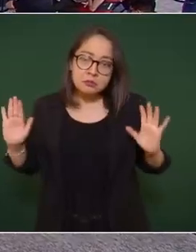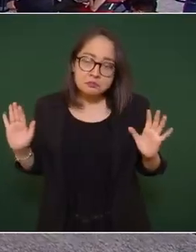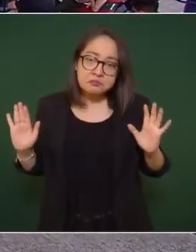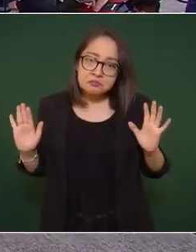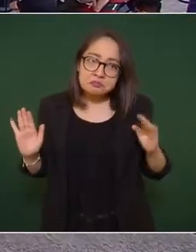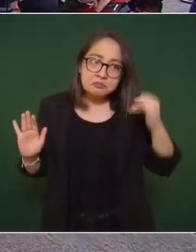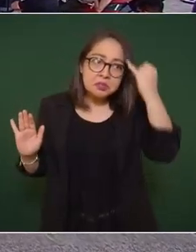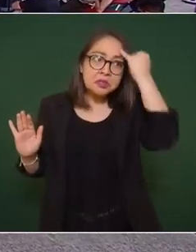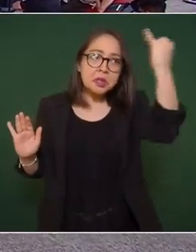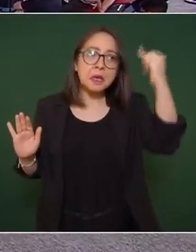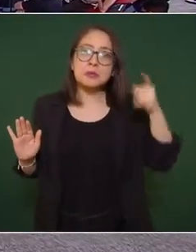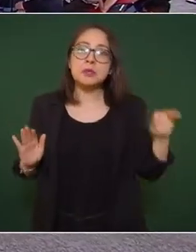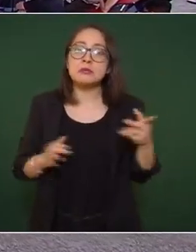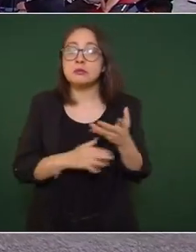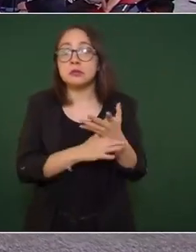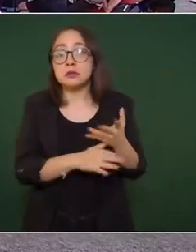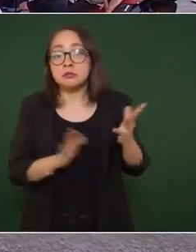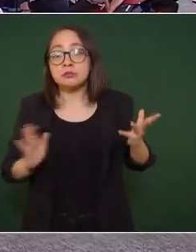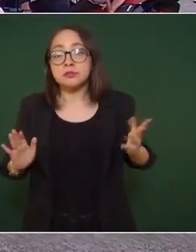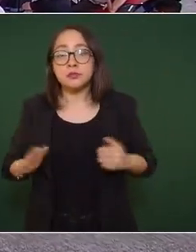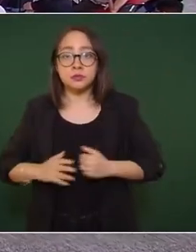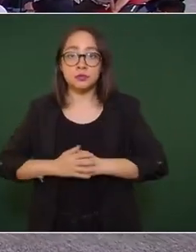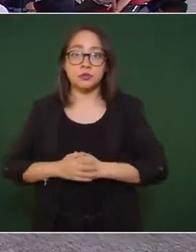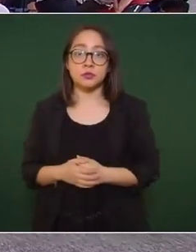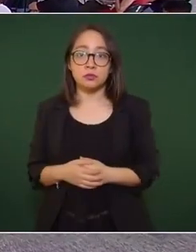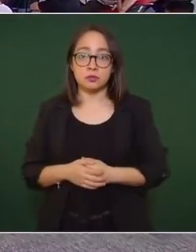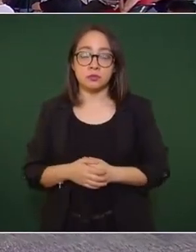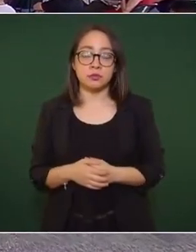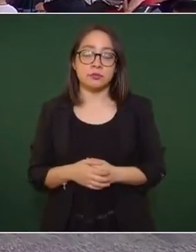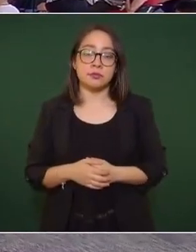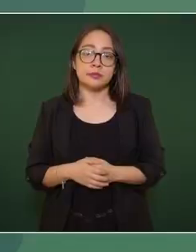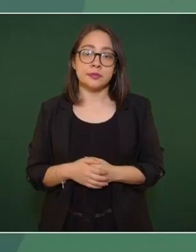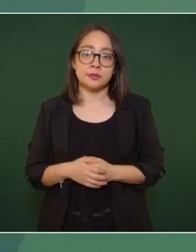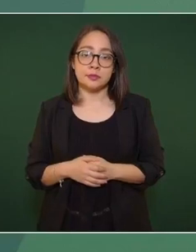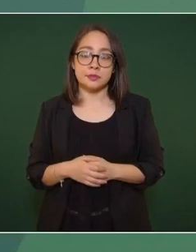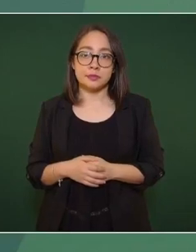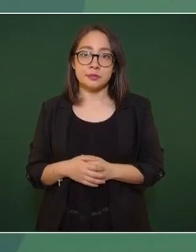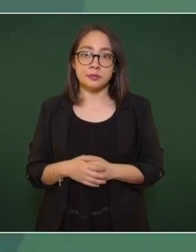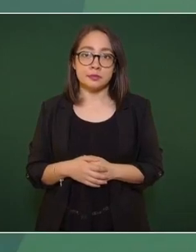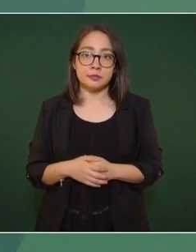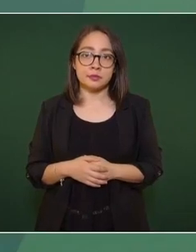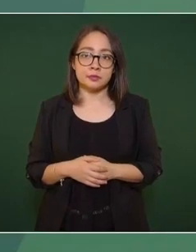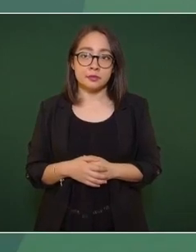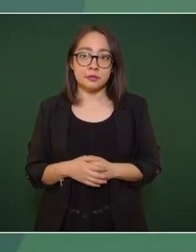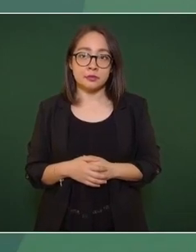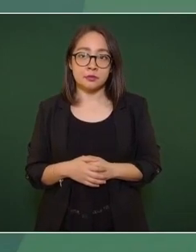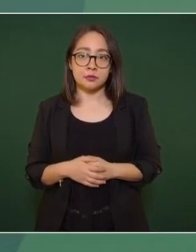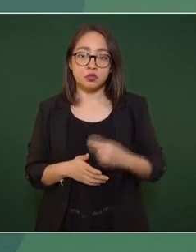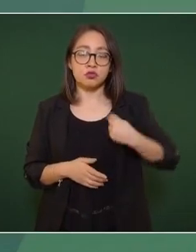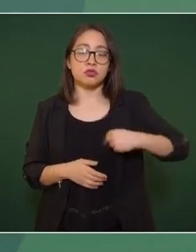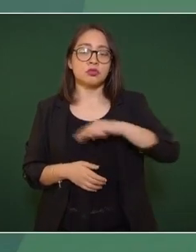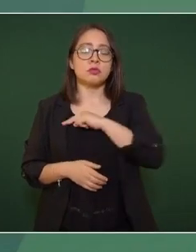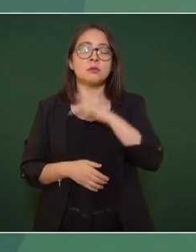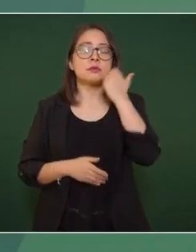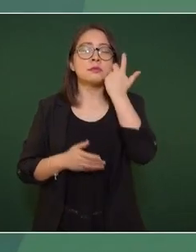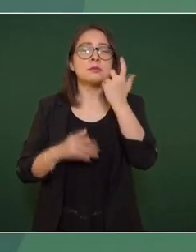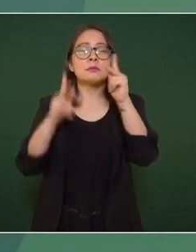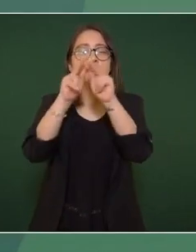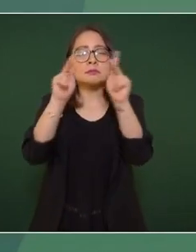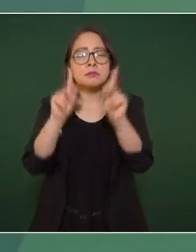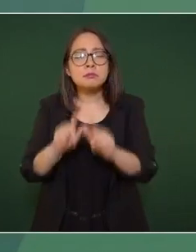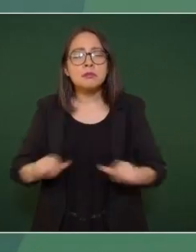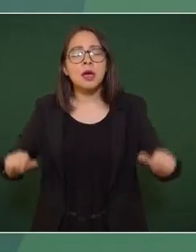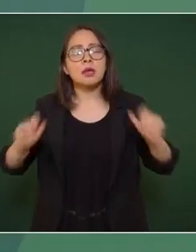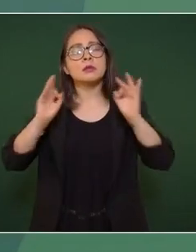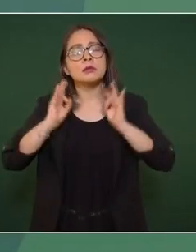Y nosotros lo que queremos es la paz, la tranquilidad en nuestro país, que